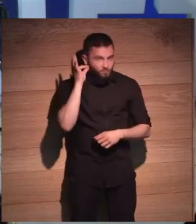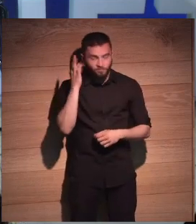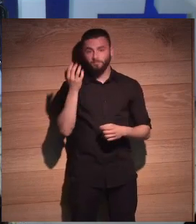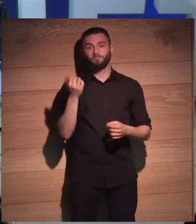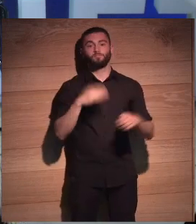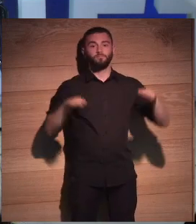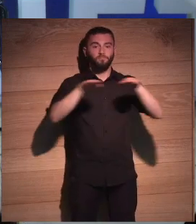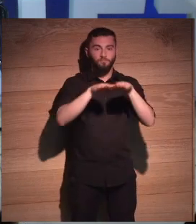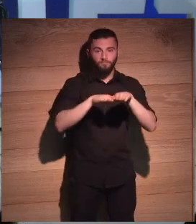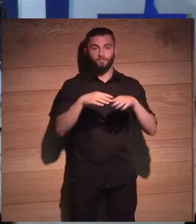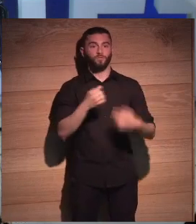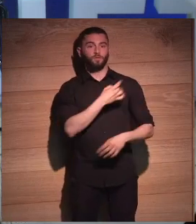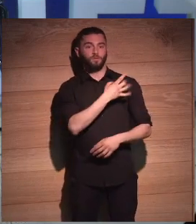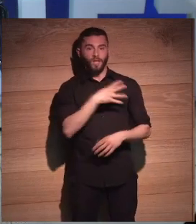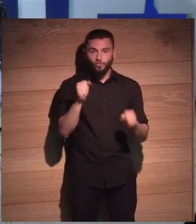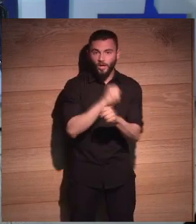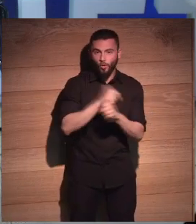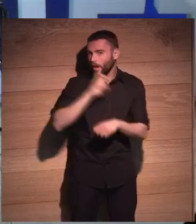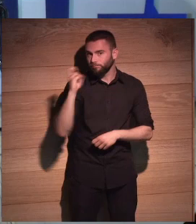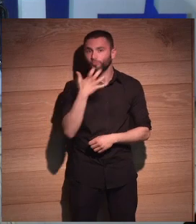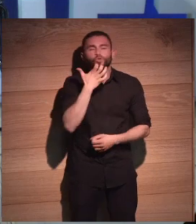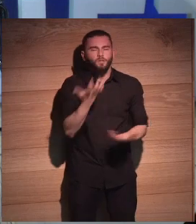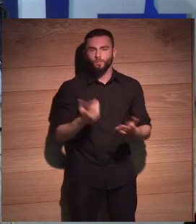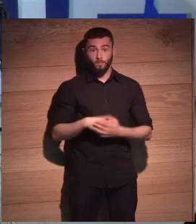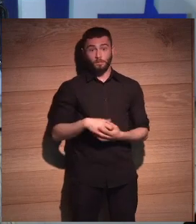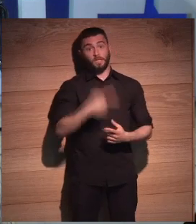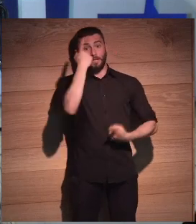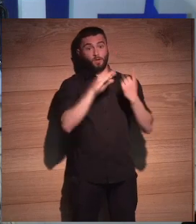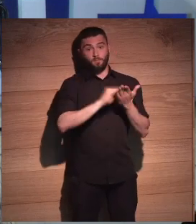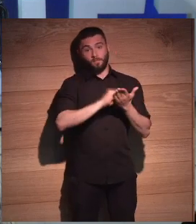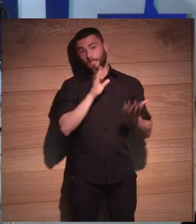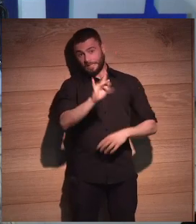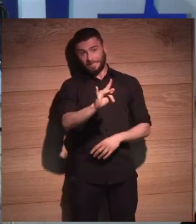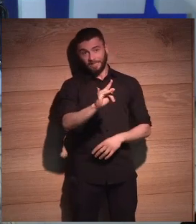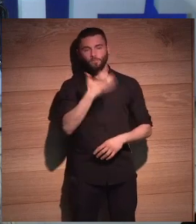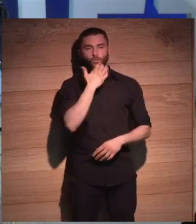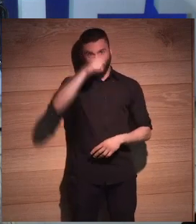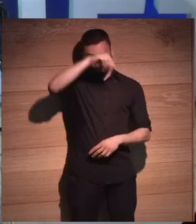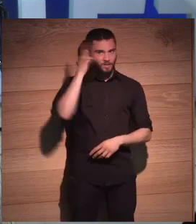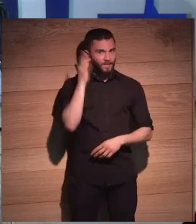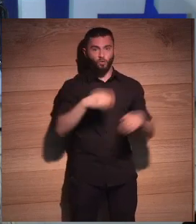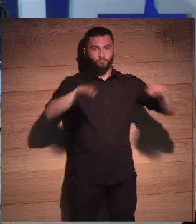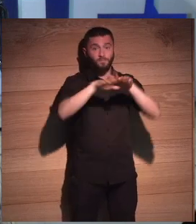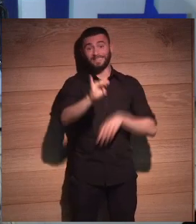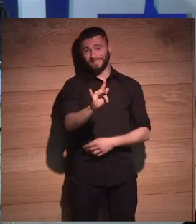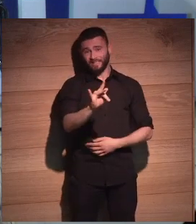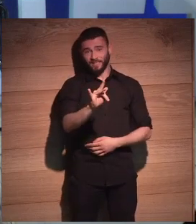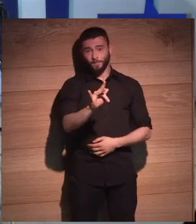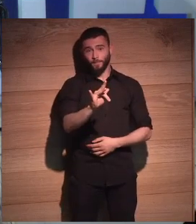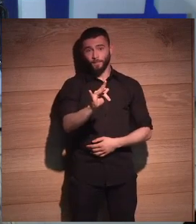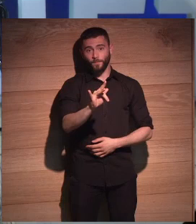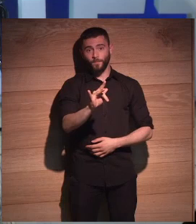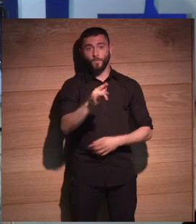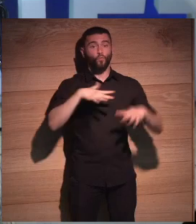por ejemplo. En algunos casos sí. Por ejemplo, en género sí. Tenemos